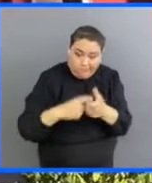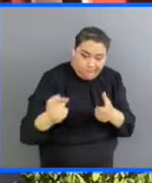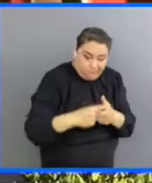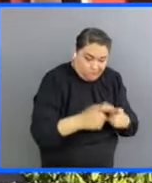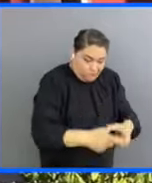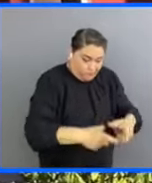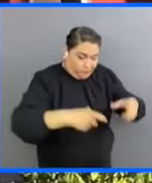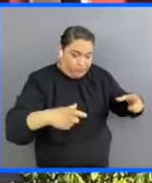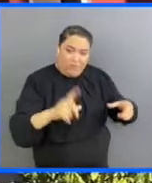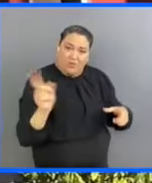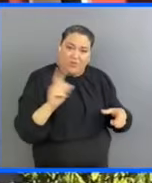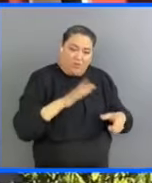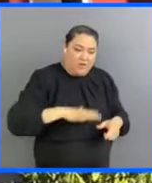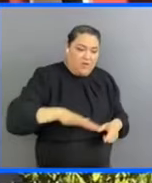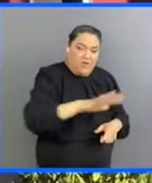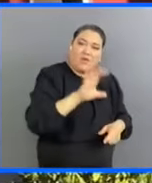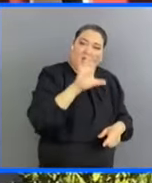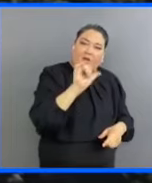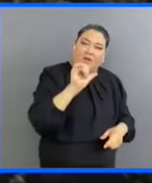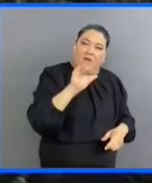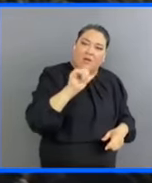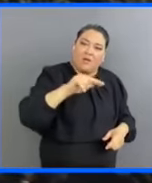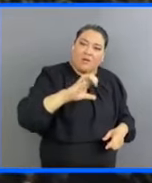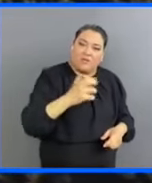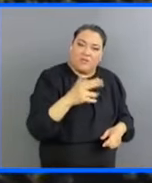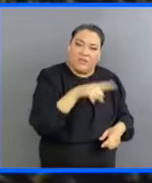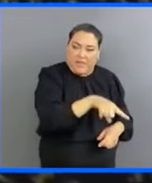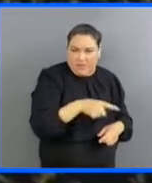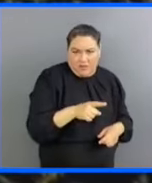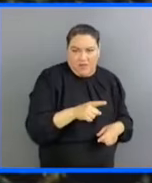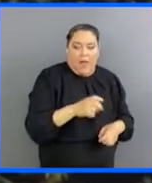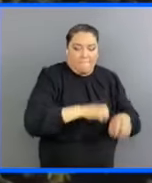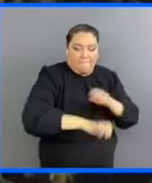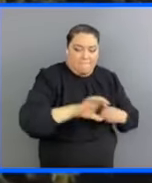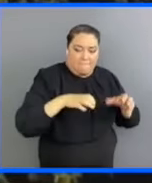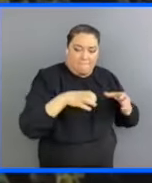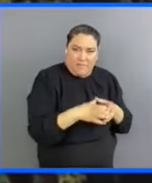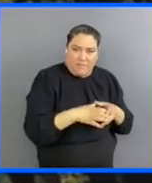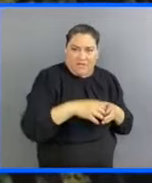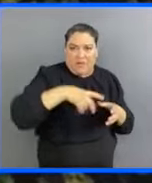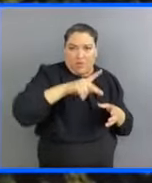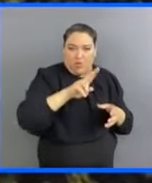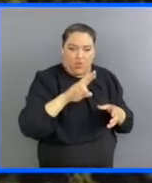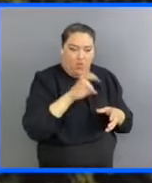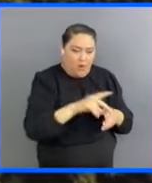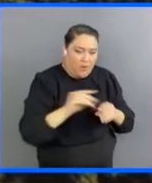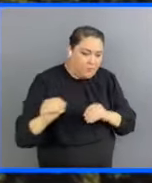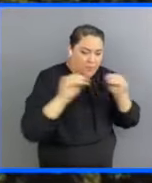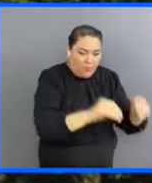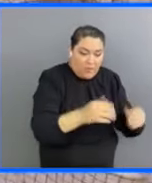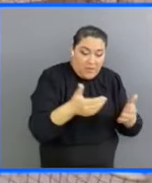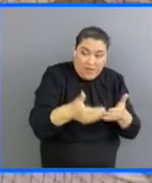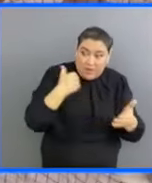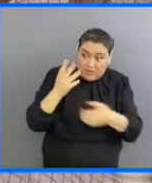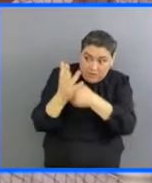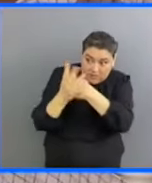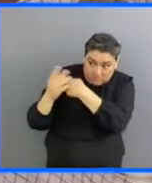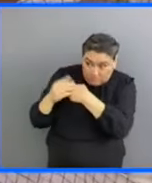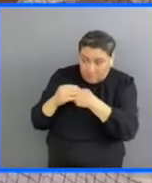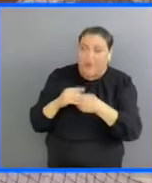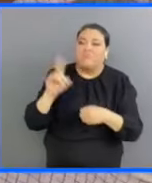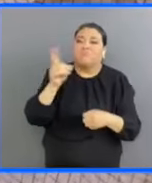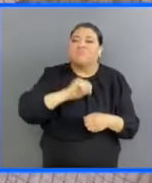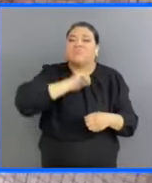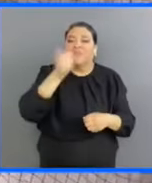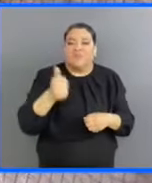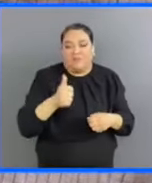nombre Cancapchen 2, de la empresa Quequén, perteneciente al Grupo Cuo, fue instalado sin contar con licencias de funcionamiento, permisos